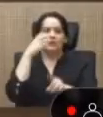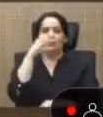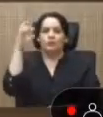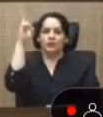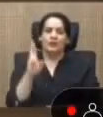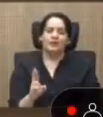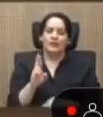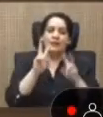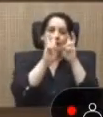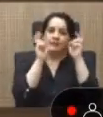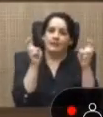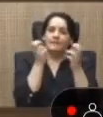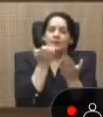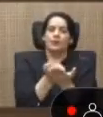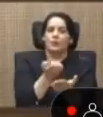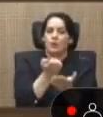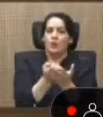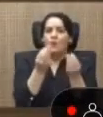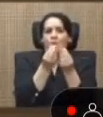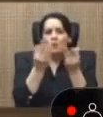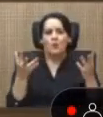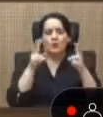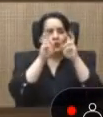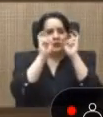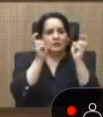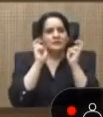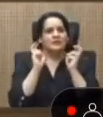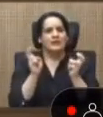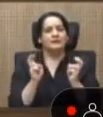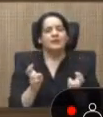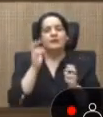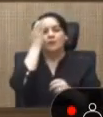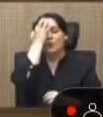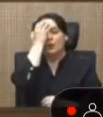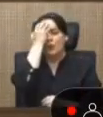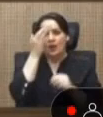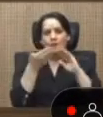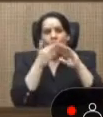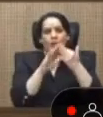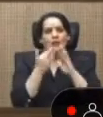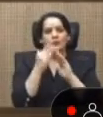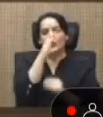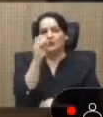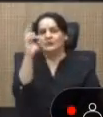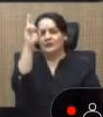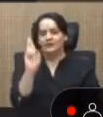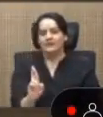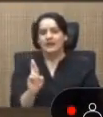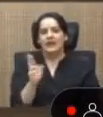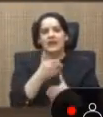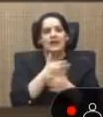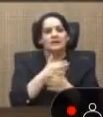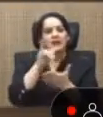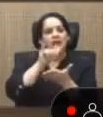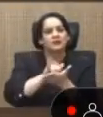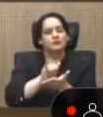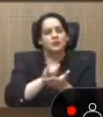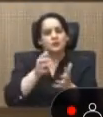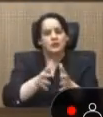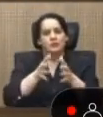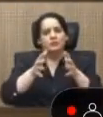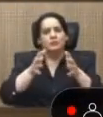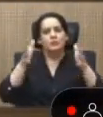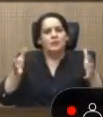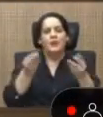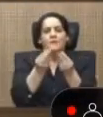Son muchos los temas que preocupan a la población costarricense, entre ellos el incremento sostenido del precio de los